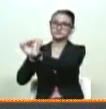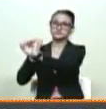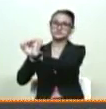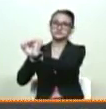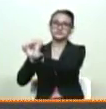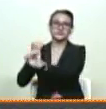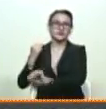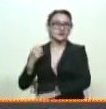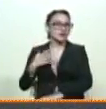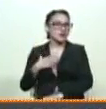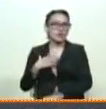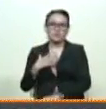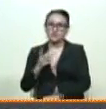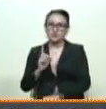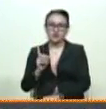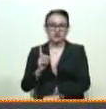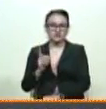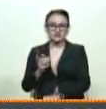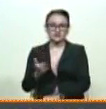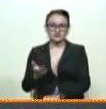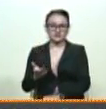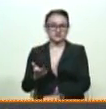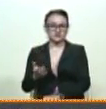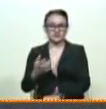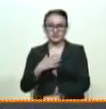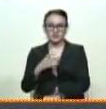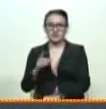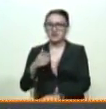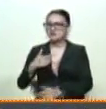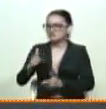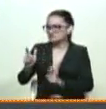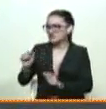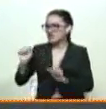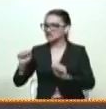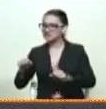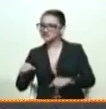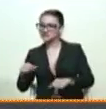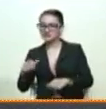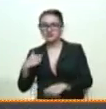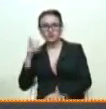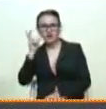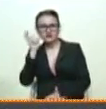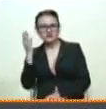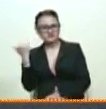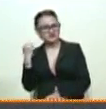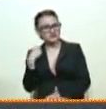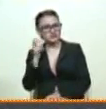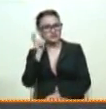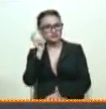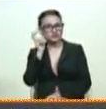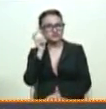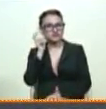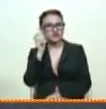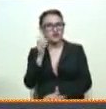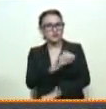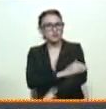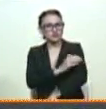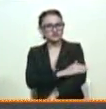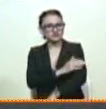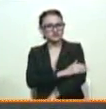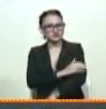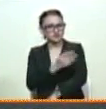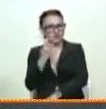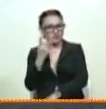No pueden haber posturas ambivalentes, ambiguas, como la que escuché ayer de la oposición